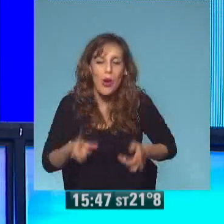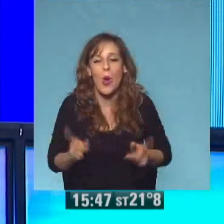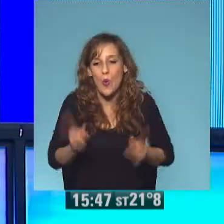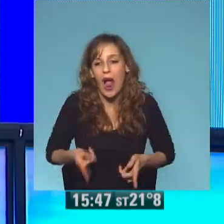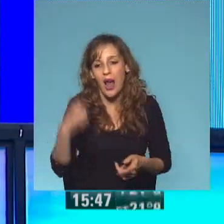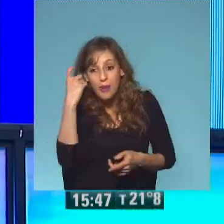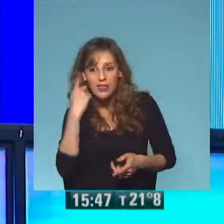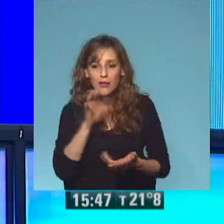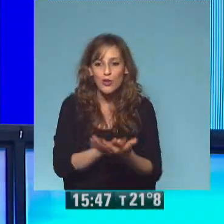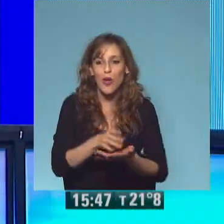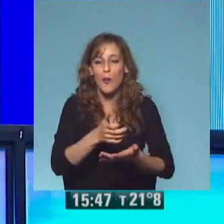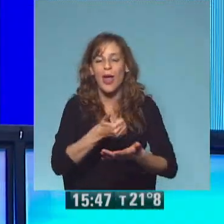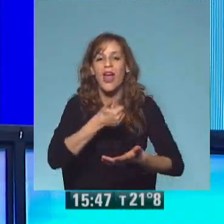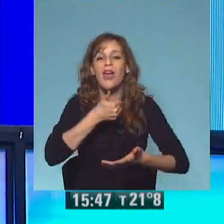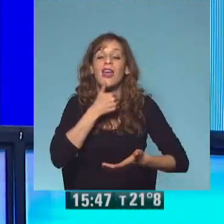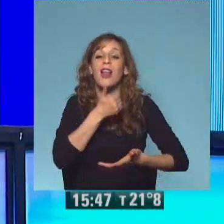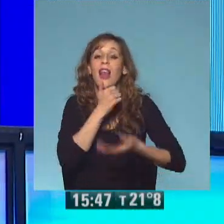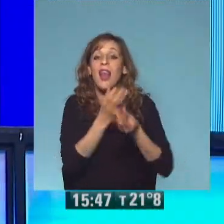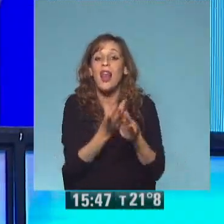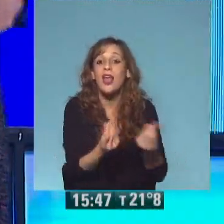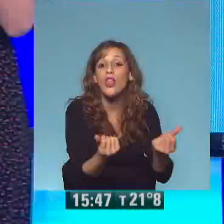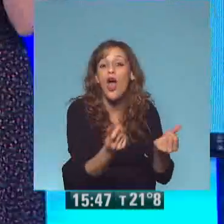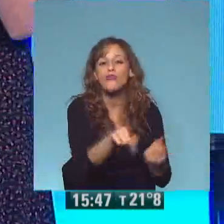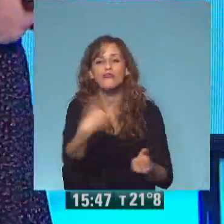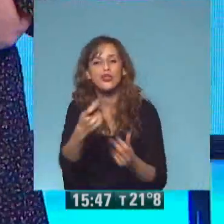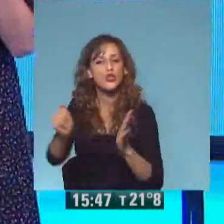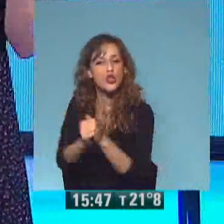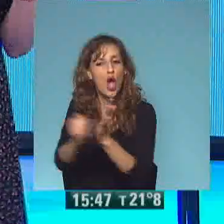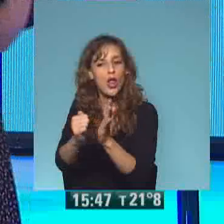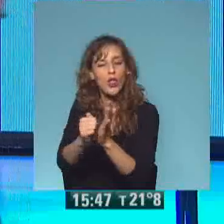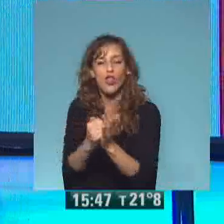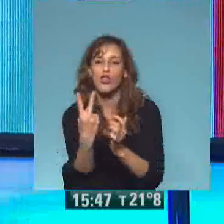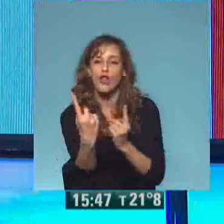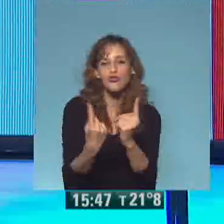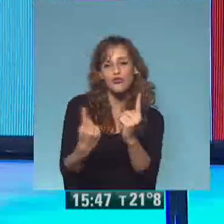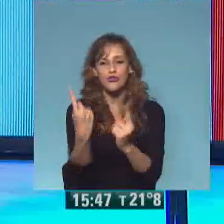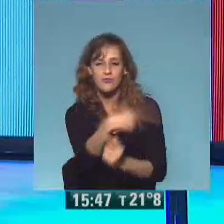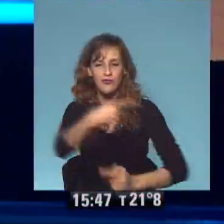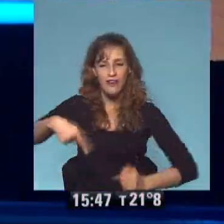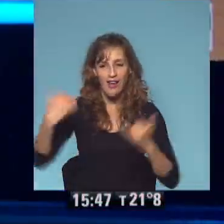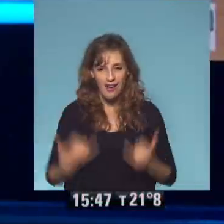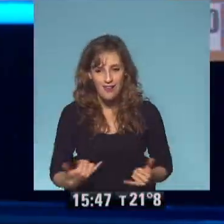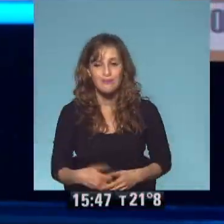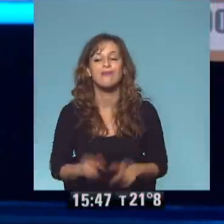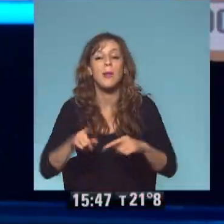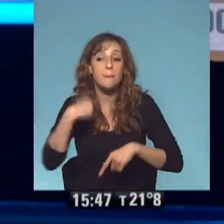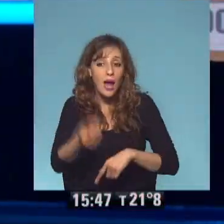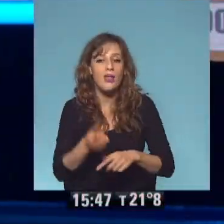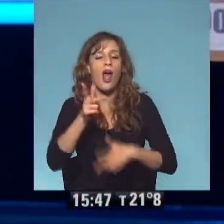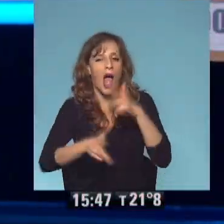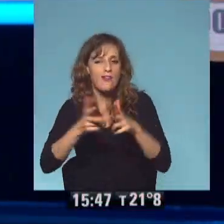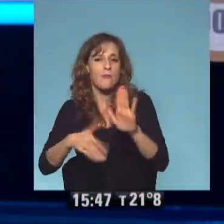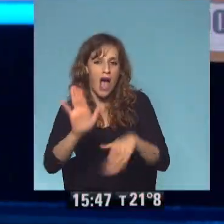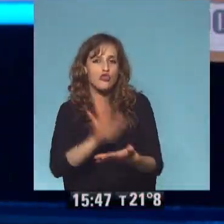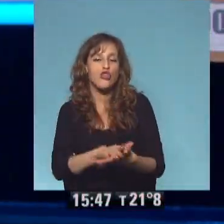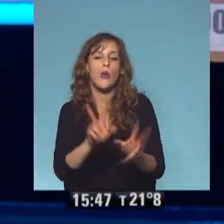que fluyen o no fluyen. Y ya tenemos que hacer ese cuadrito con la tarea, buscar otros materiales. Pero mañana seguimos hablando de los materiales, de los